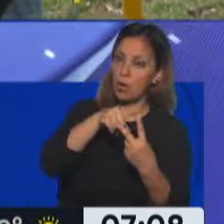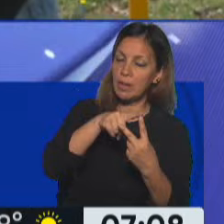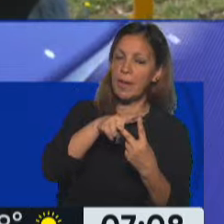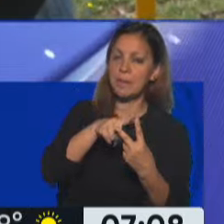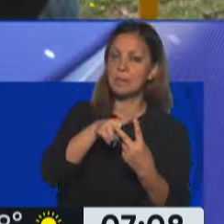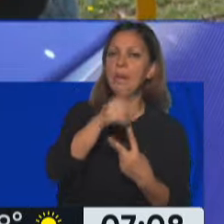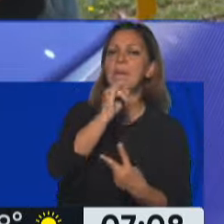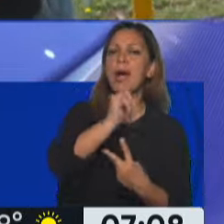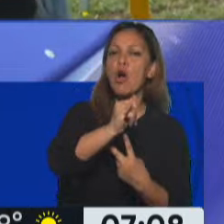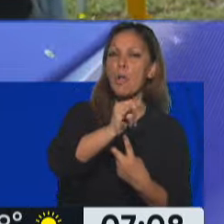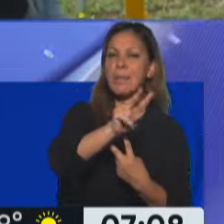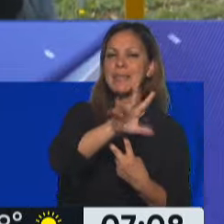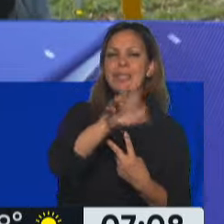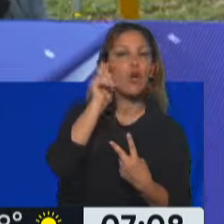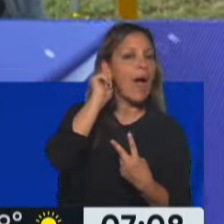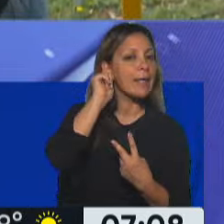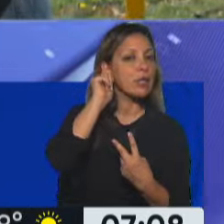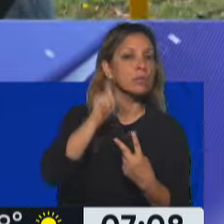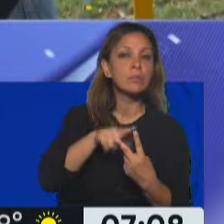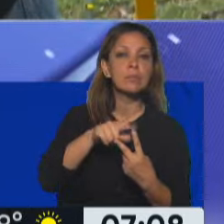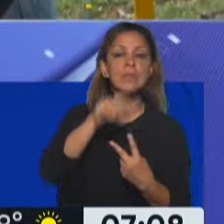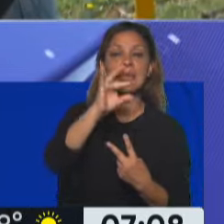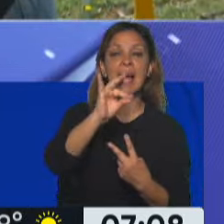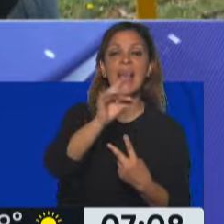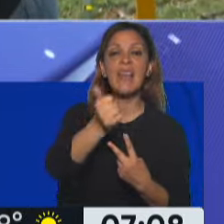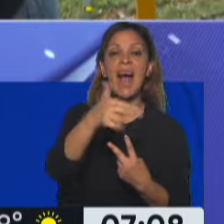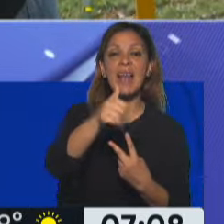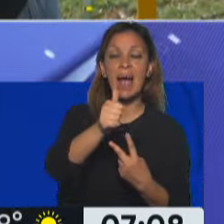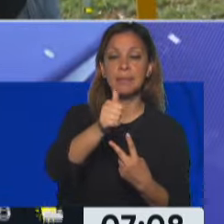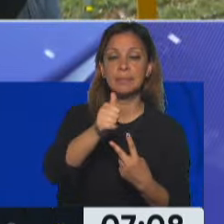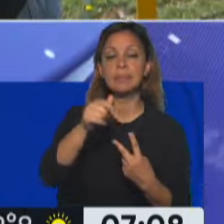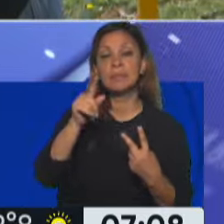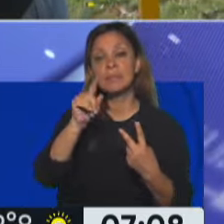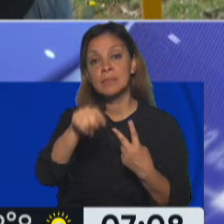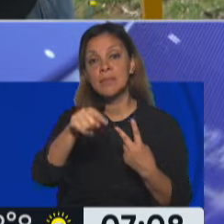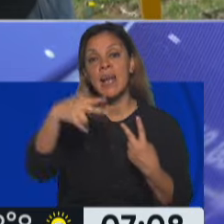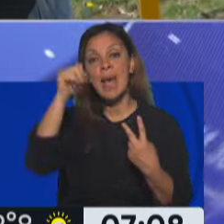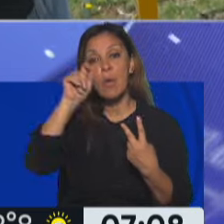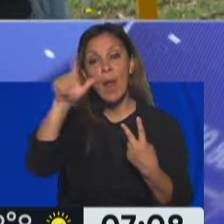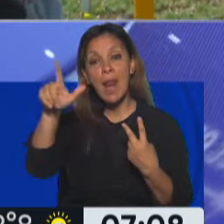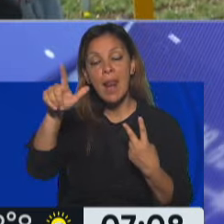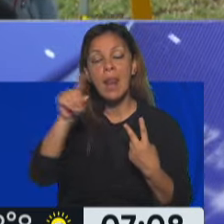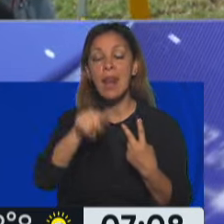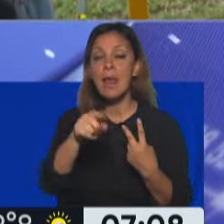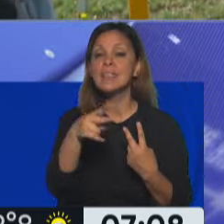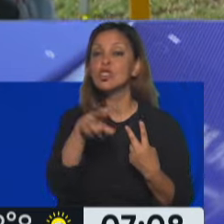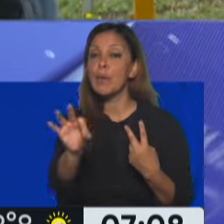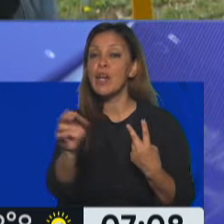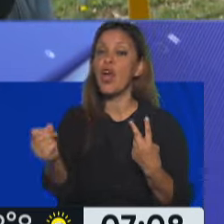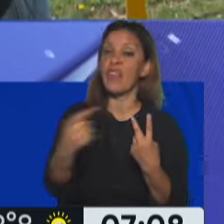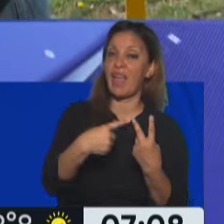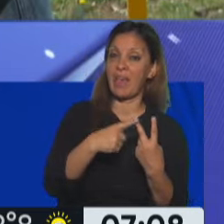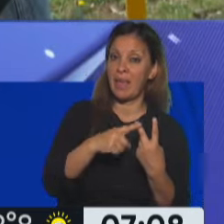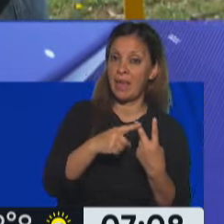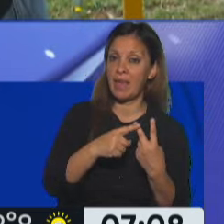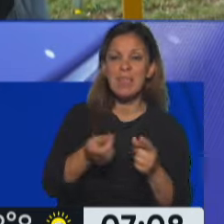poco más joven, 25 años, la novia de Nahuel. ¿Quién es Nahuel? Nahuel es el hijo de María Rosa. Nahuel, el sobrino. Es el muchacho que fue a